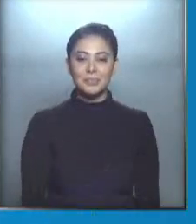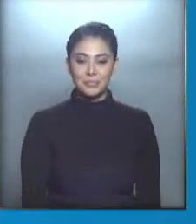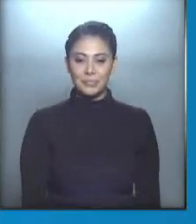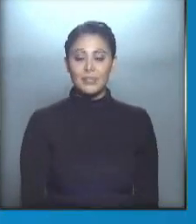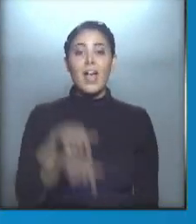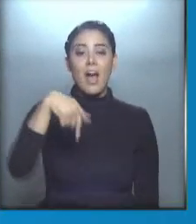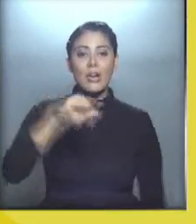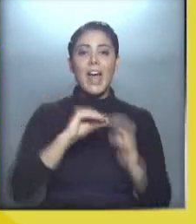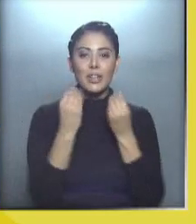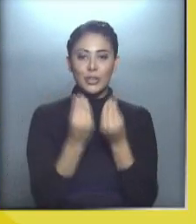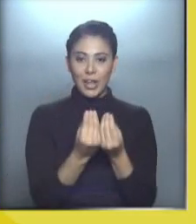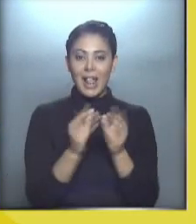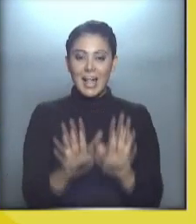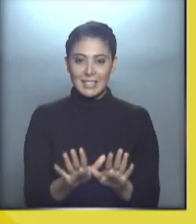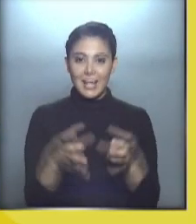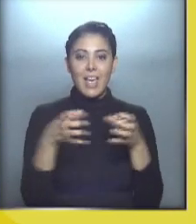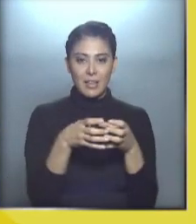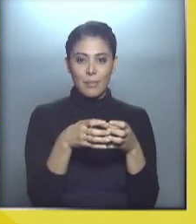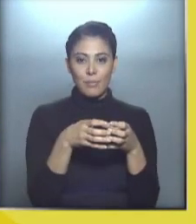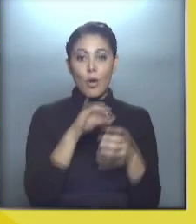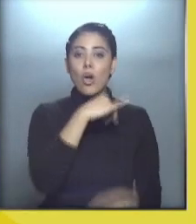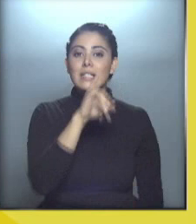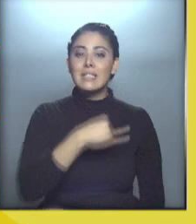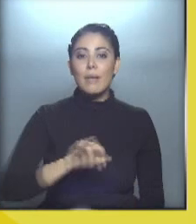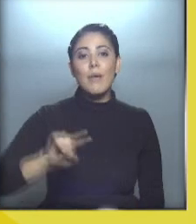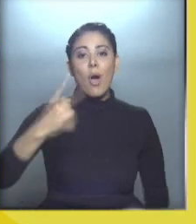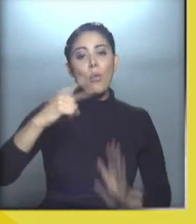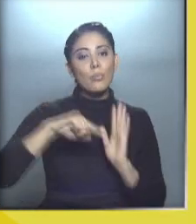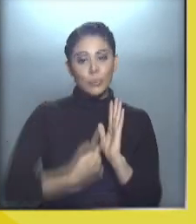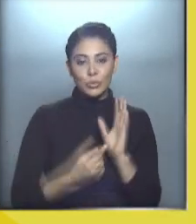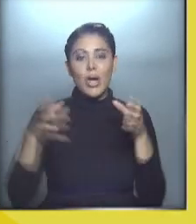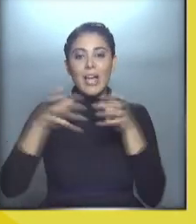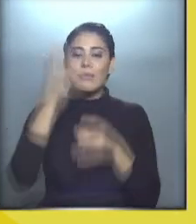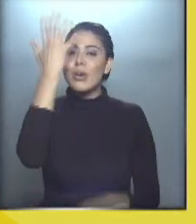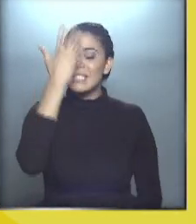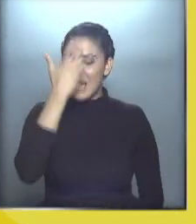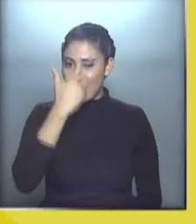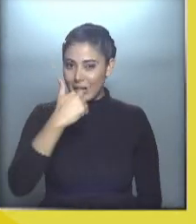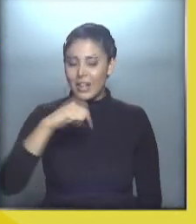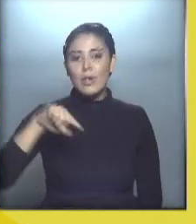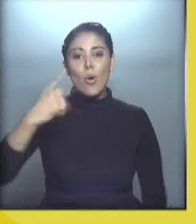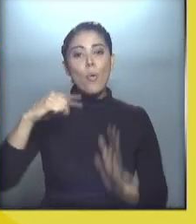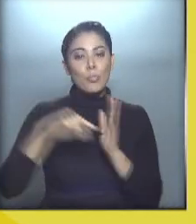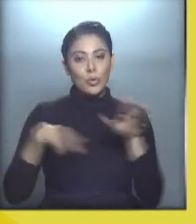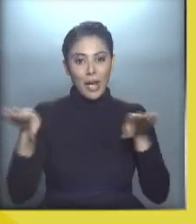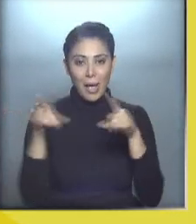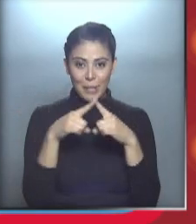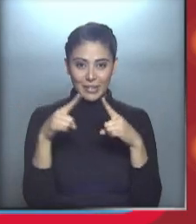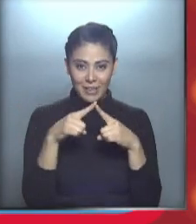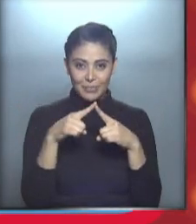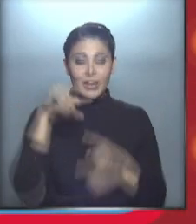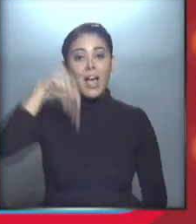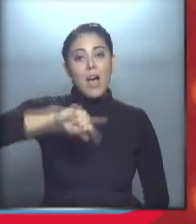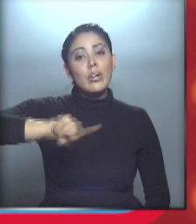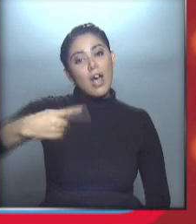Y el marcador es... Equipo Samba, 1. Y Equipo San Martín, 1.